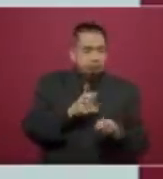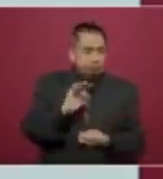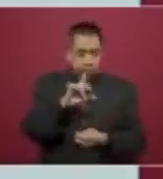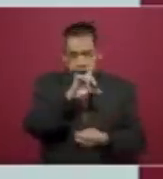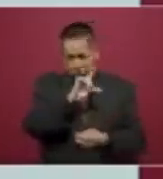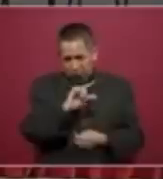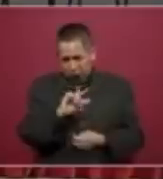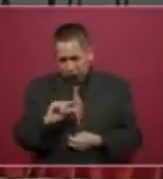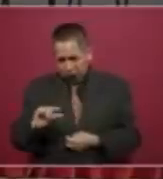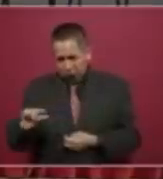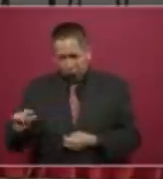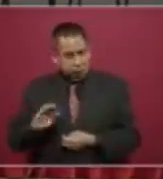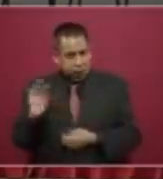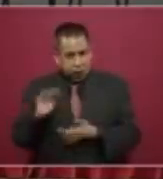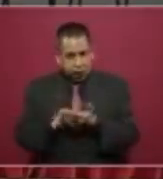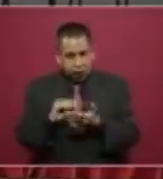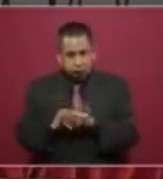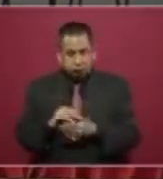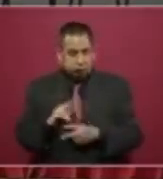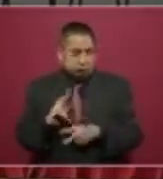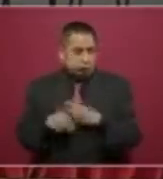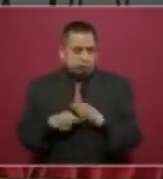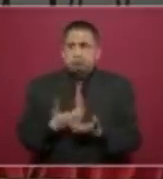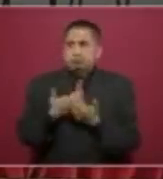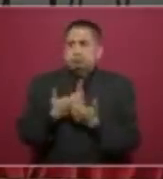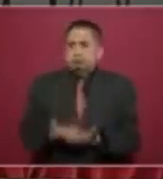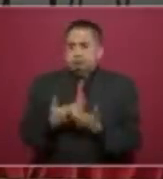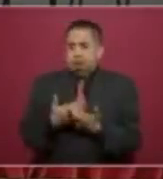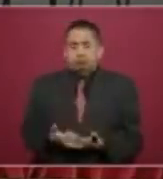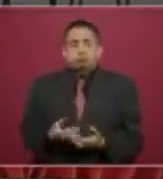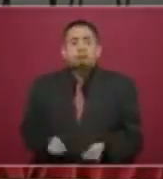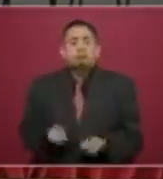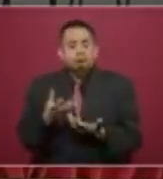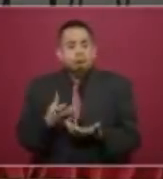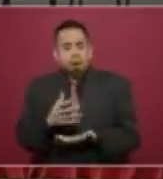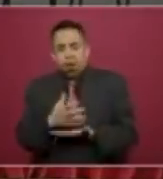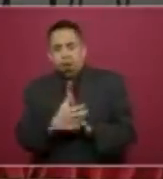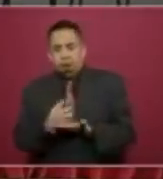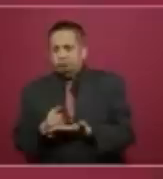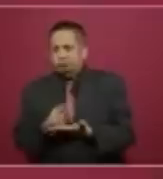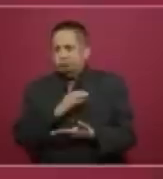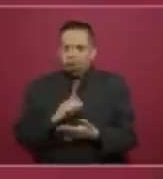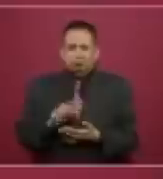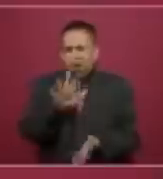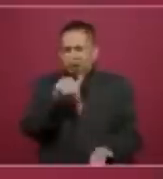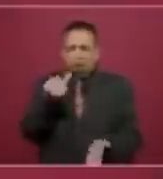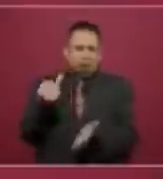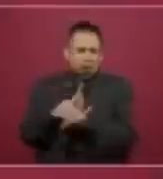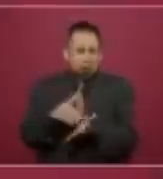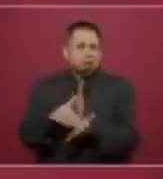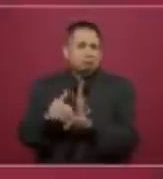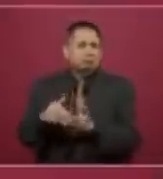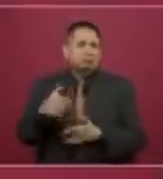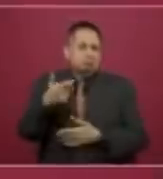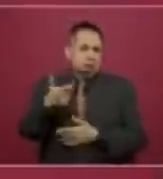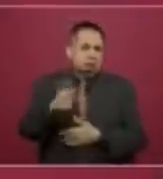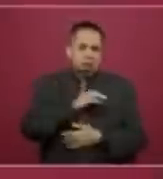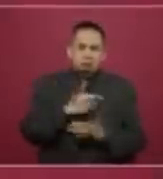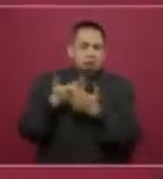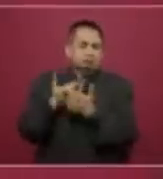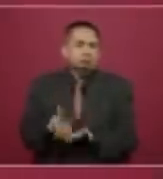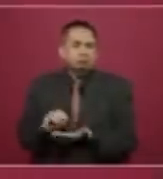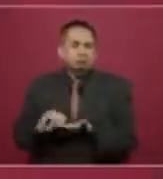vamos, vamos a ahorrar este año por lo bajo 50 mil millones de